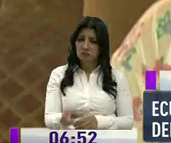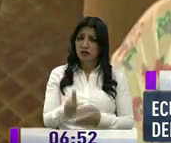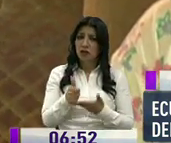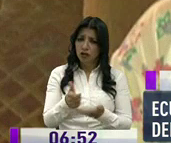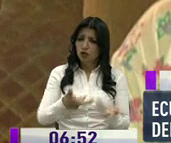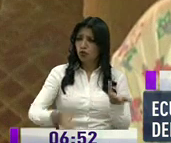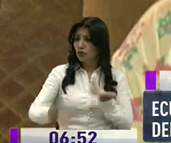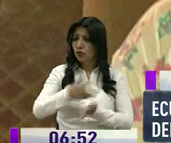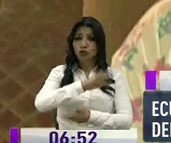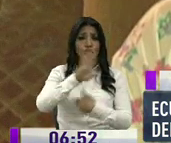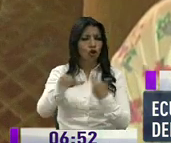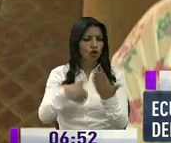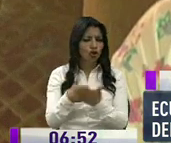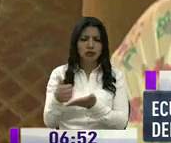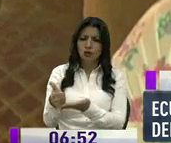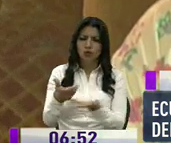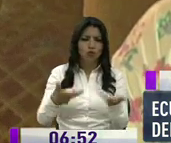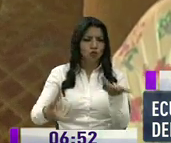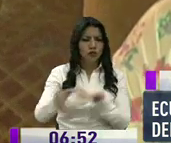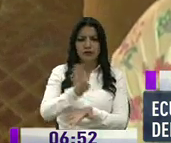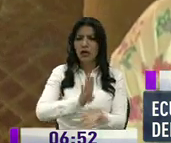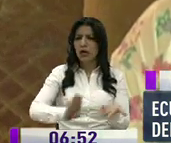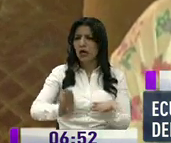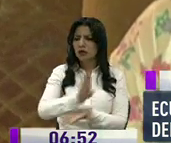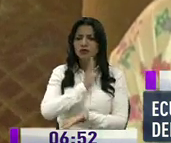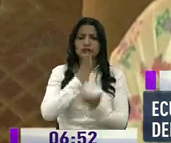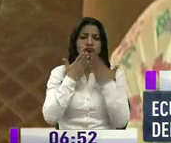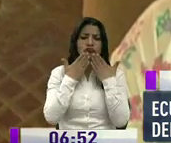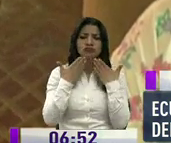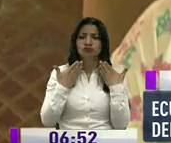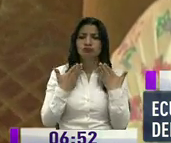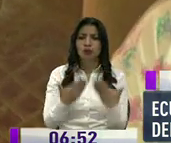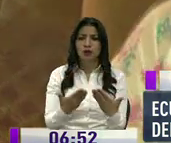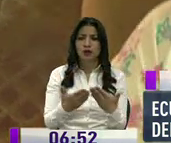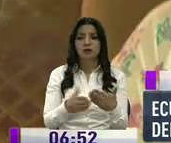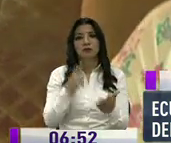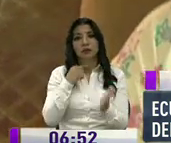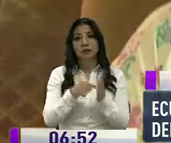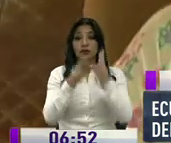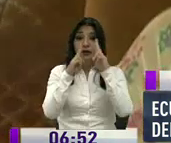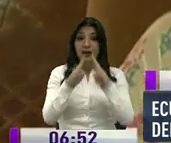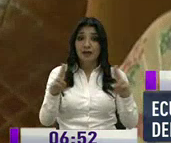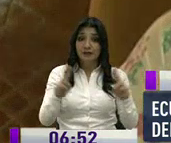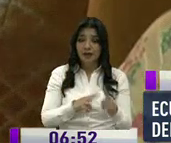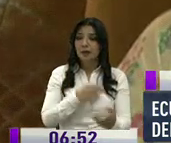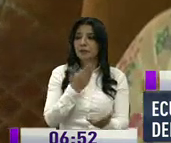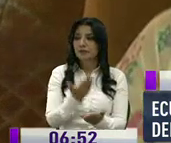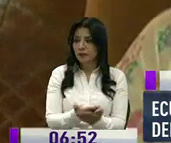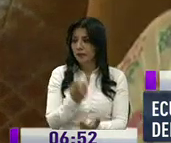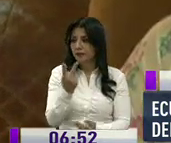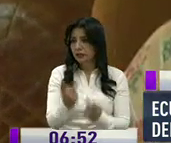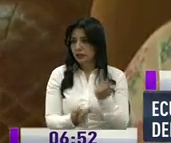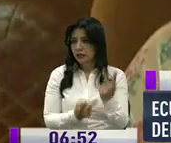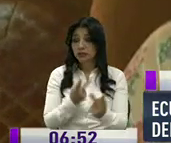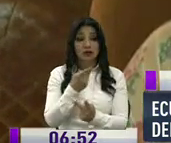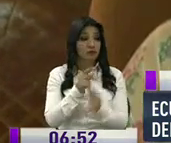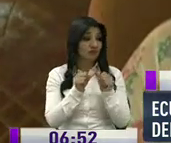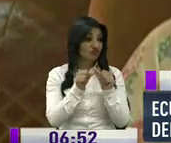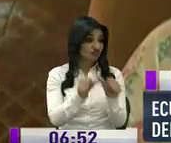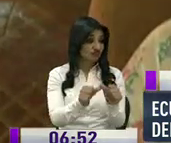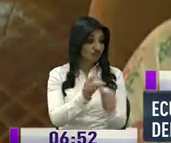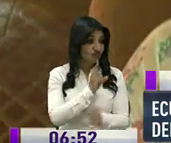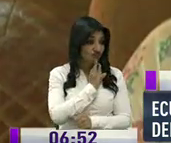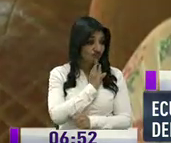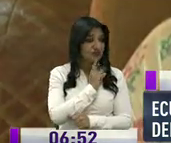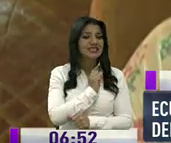aquí a todo el barrio. Ella era que venía en Navidad. Ella había hecho su vida, me parece, que en Estados Unidos. Sí,